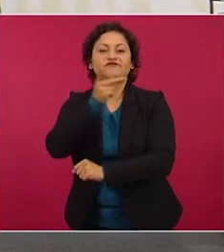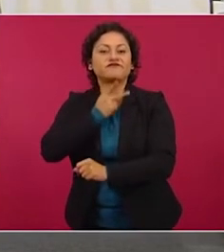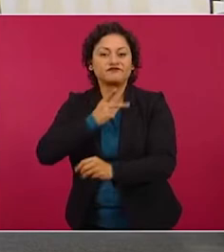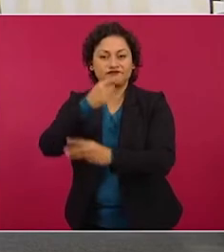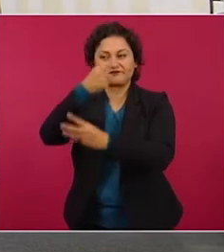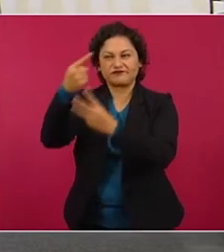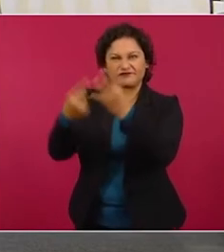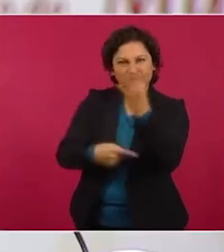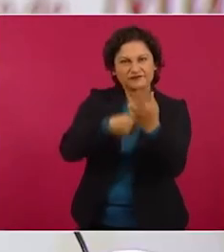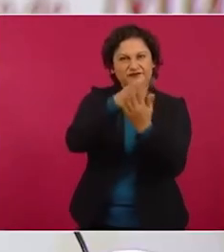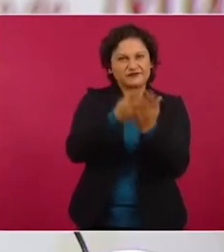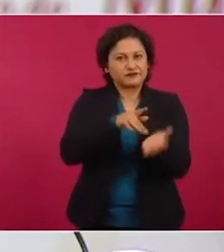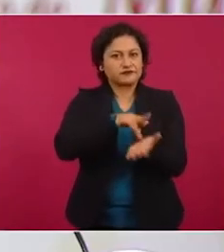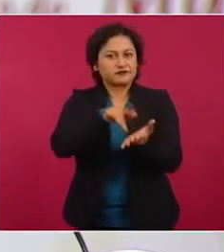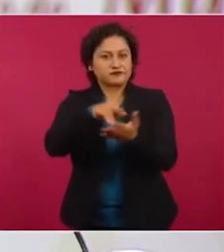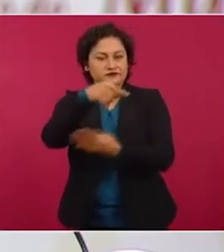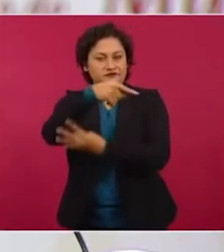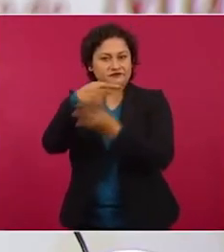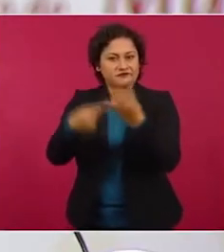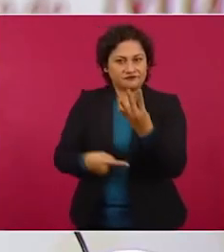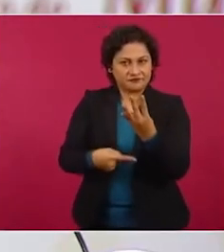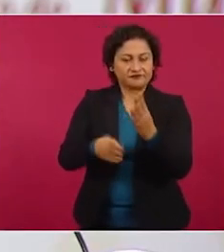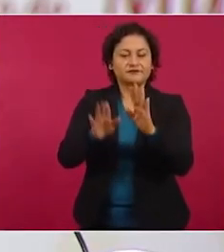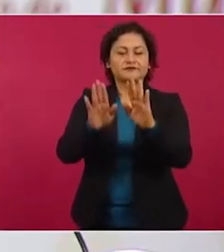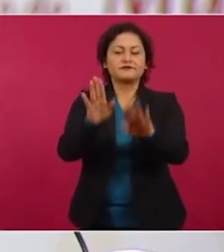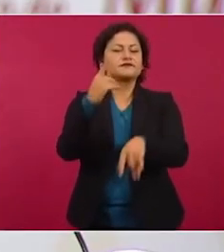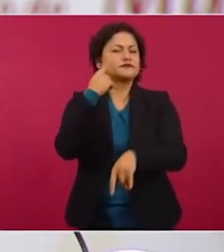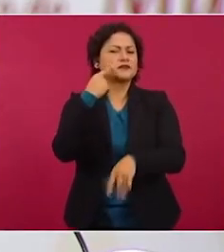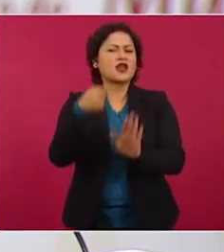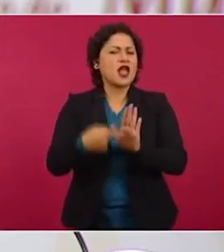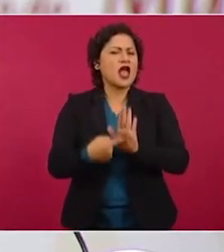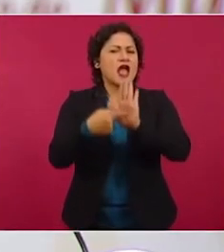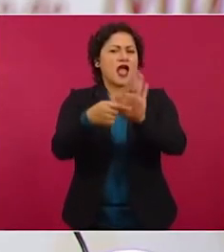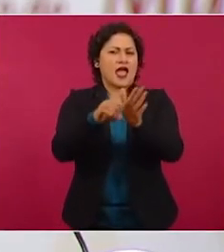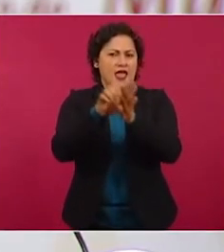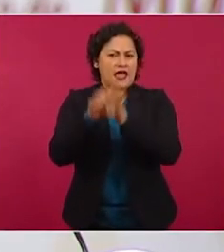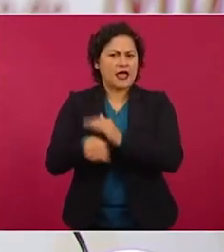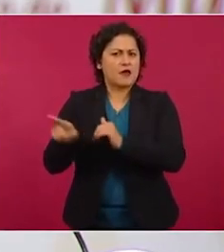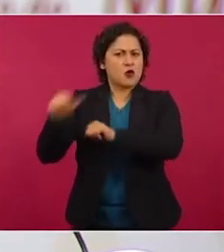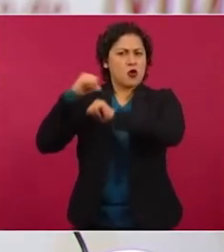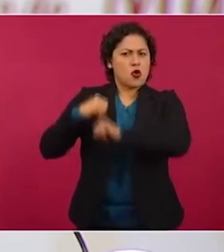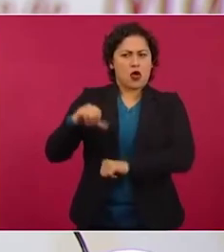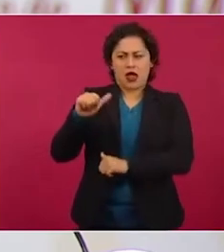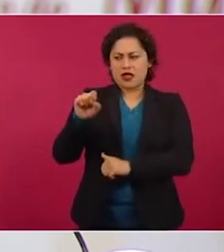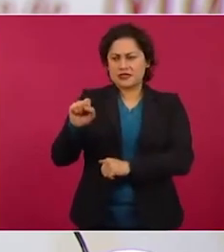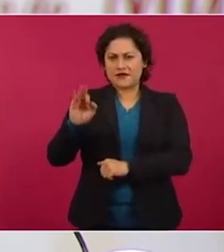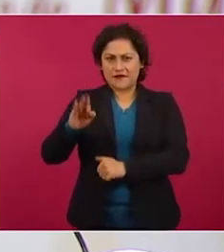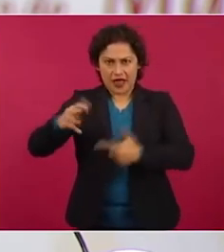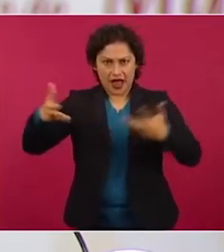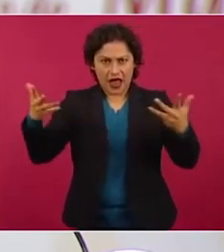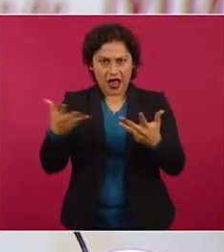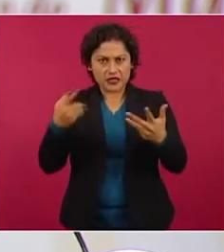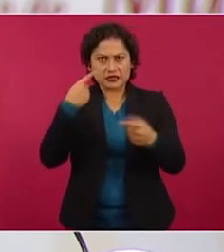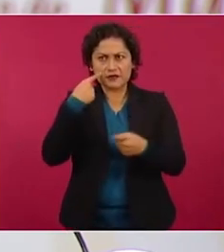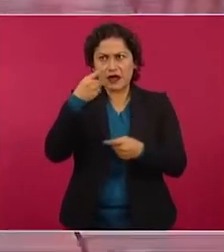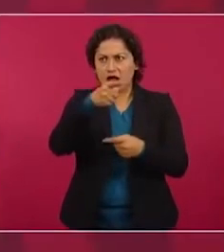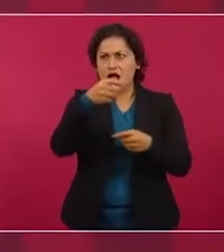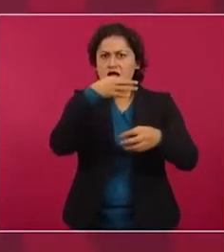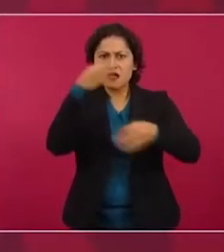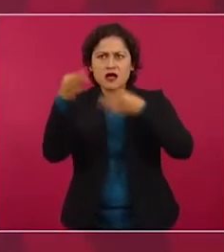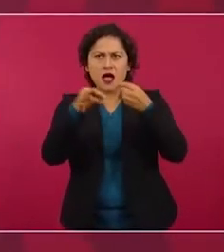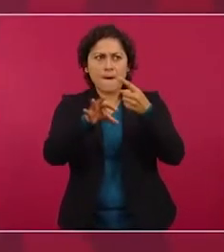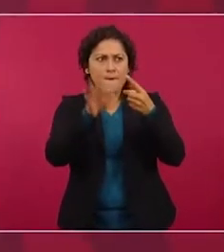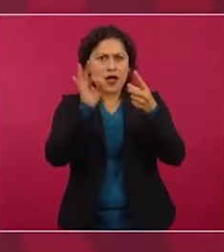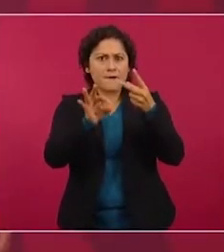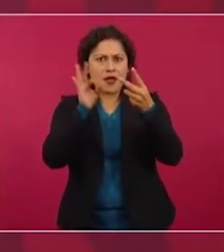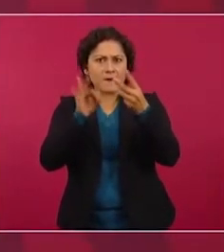sociales. Pero vamos a darles varios ejemplos del trabajo que hizo la auditoría para desmentir las falsedades que